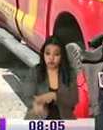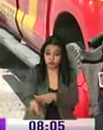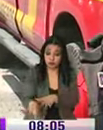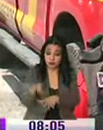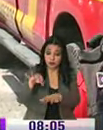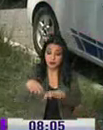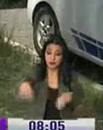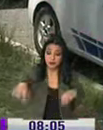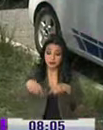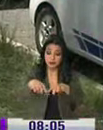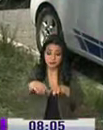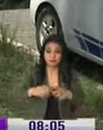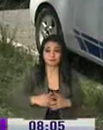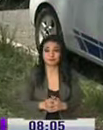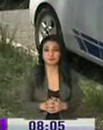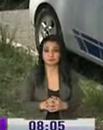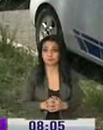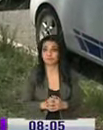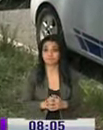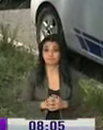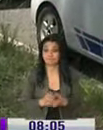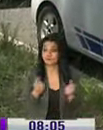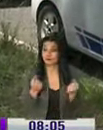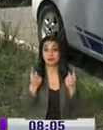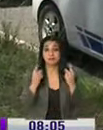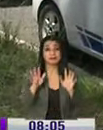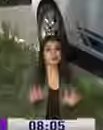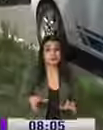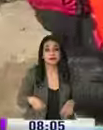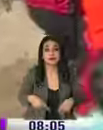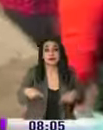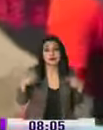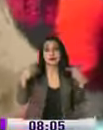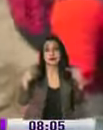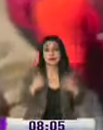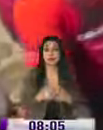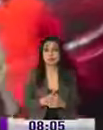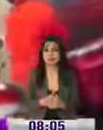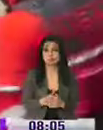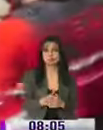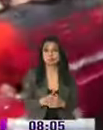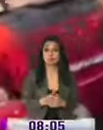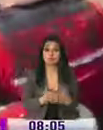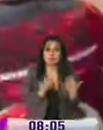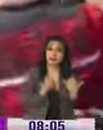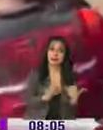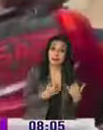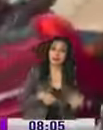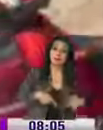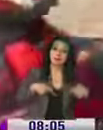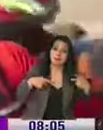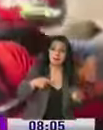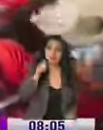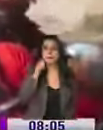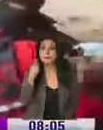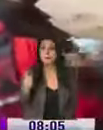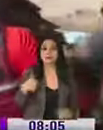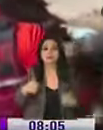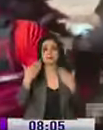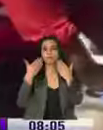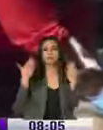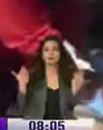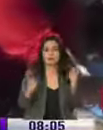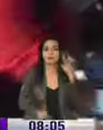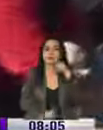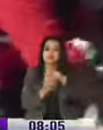cabeza. Una vez más, nadie entiende las decisiones de la vida. Un día estamos y mañana, quién sabe, todo puede suceder